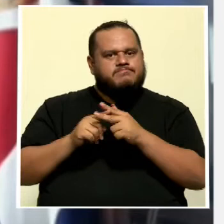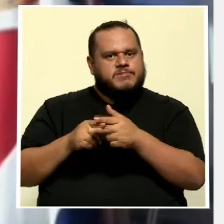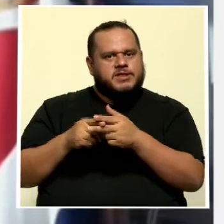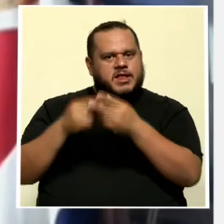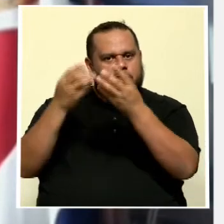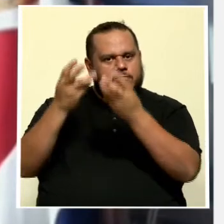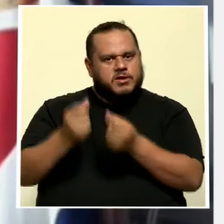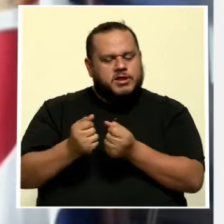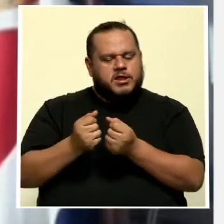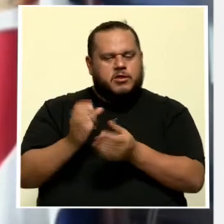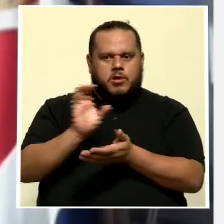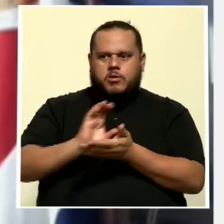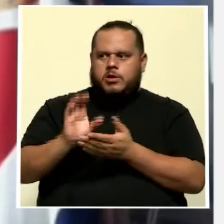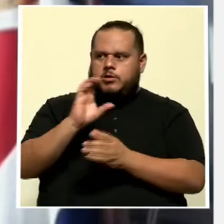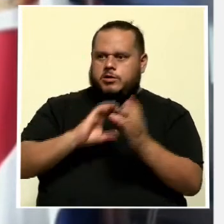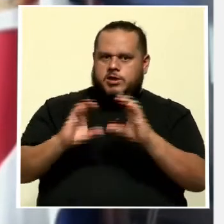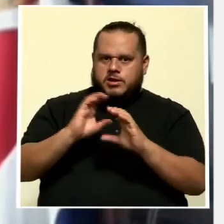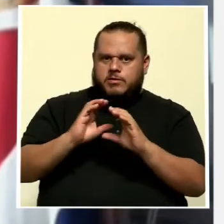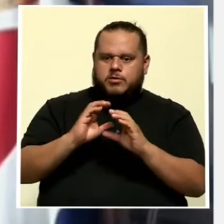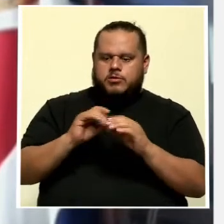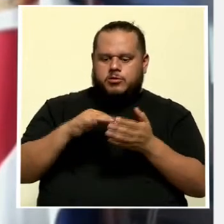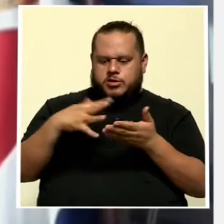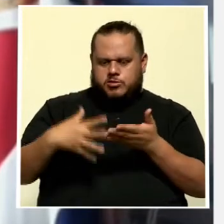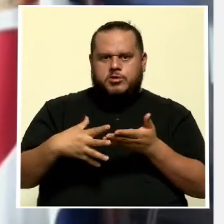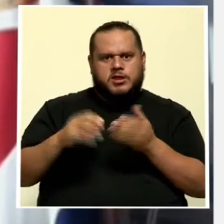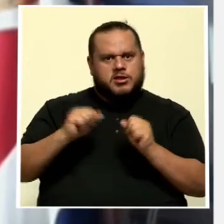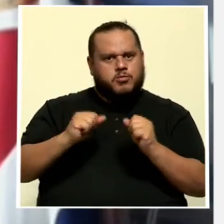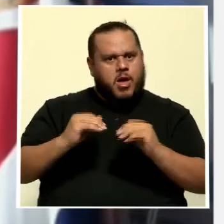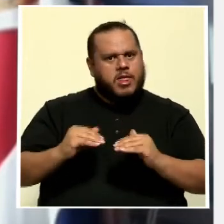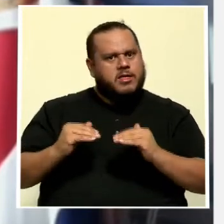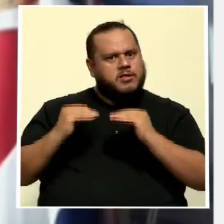por estudiante va a subir sensiblemente.